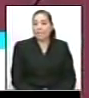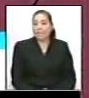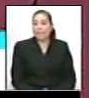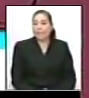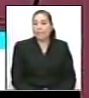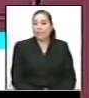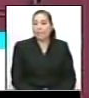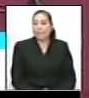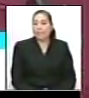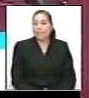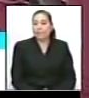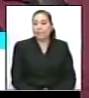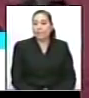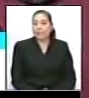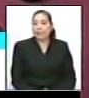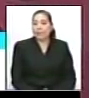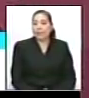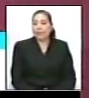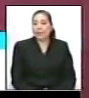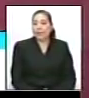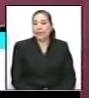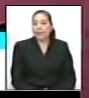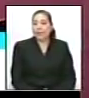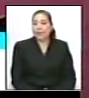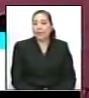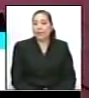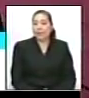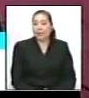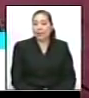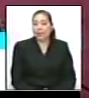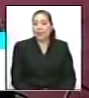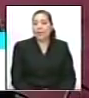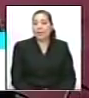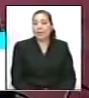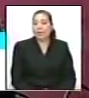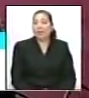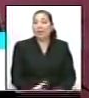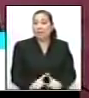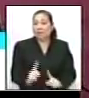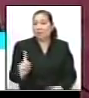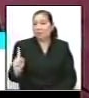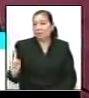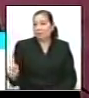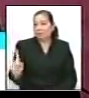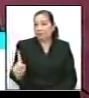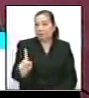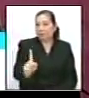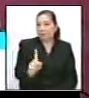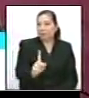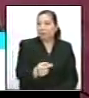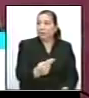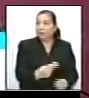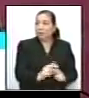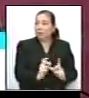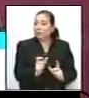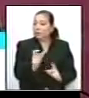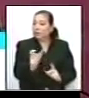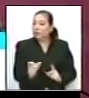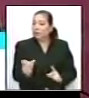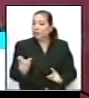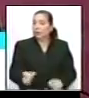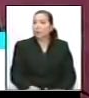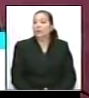Alberto Quintanilla, también Tamara Rimborgo, la congresista Tamara Rimborgo, así también la